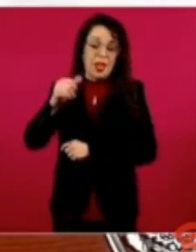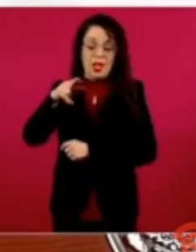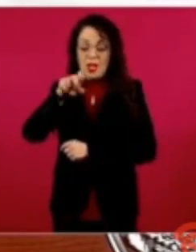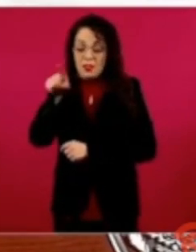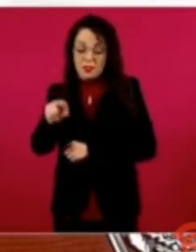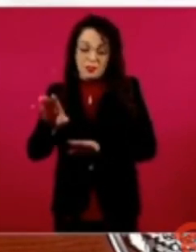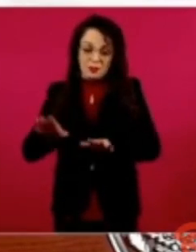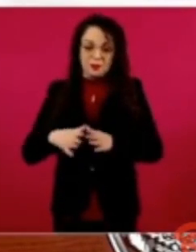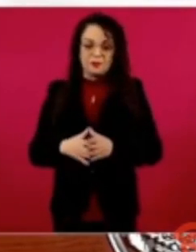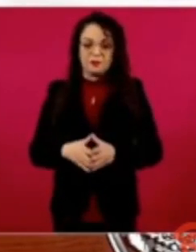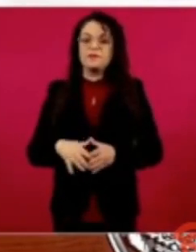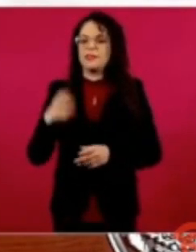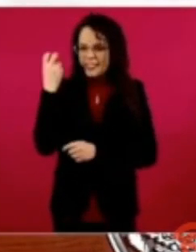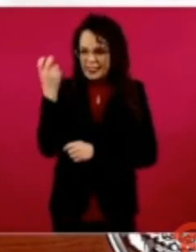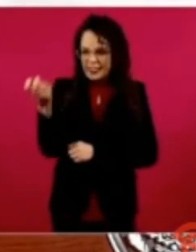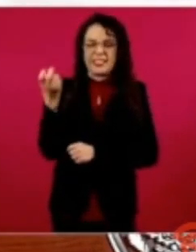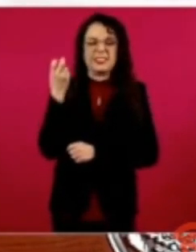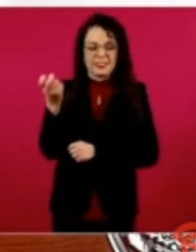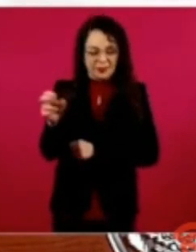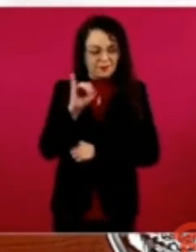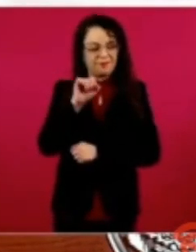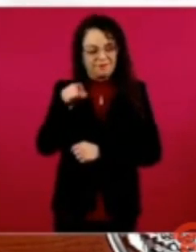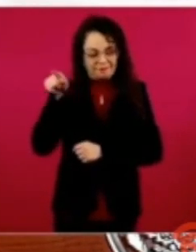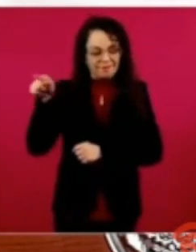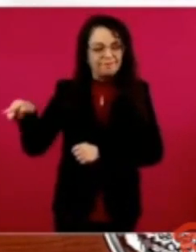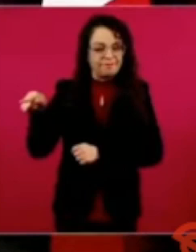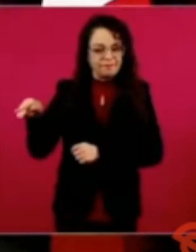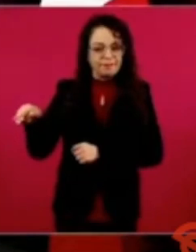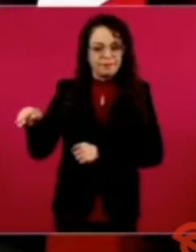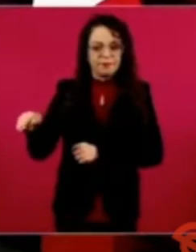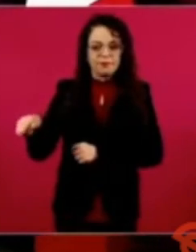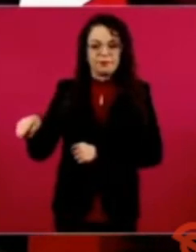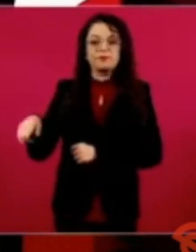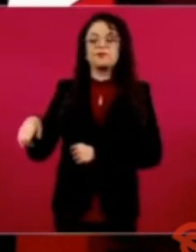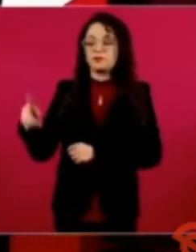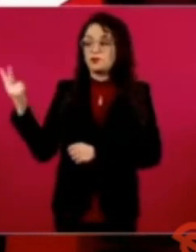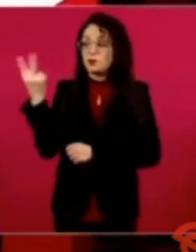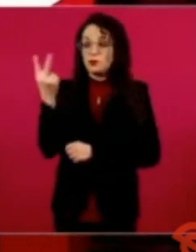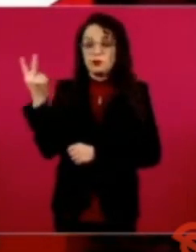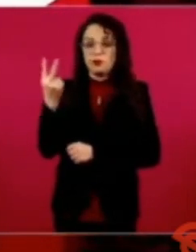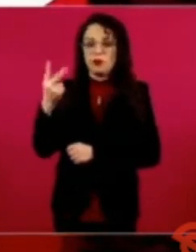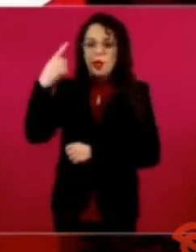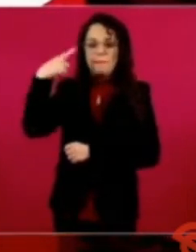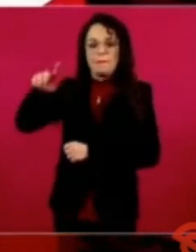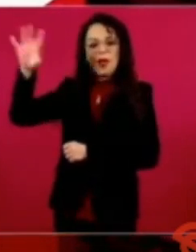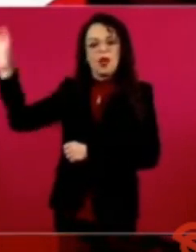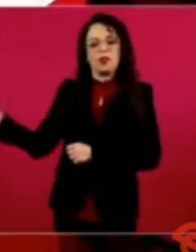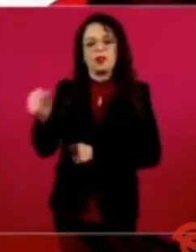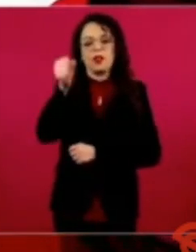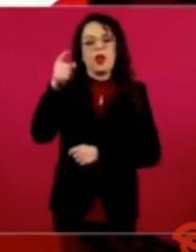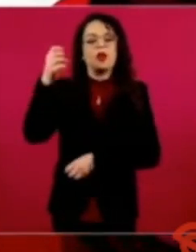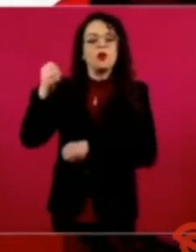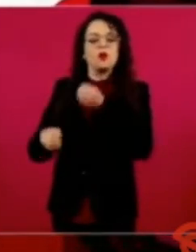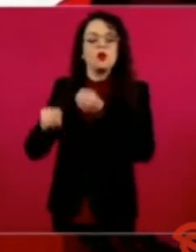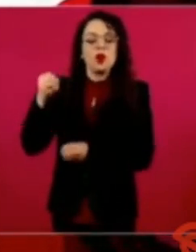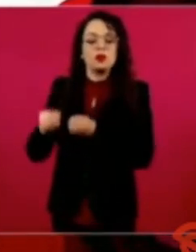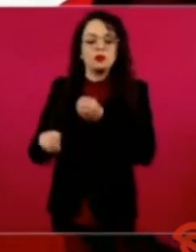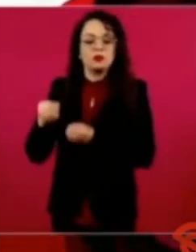Y mandan al juez. ¿Quién era el juez? Señor Sodi.